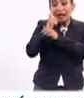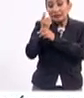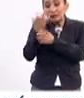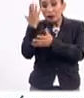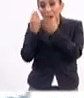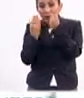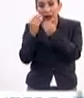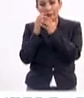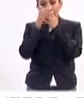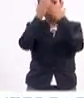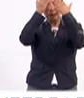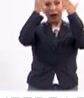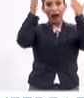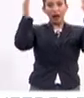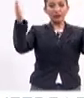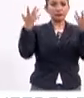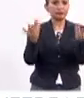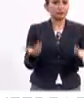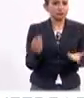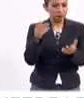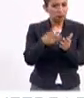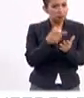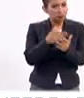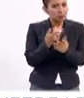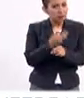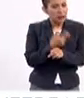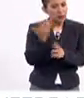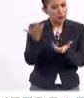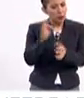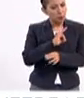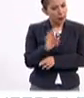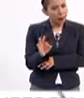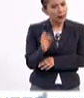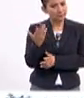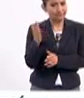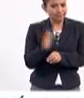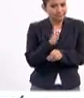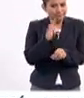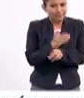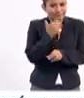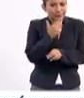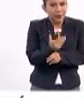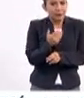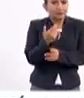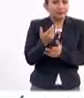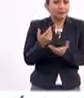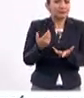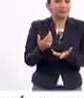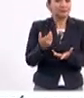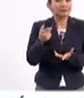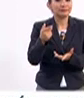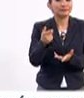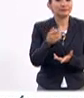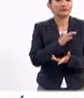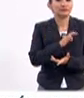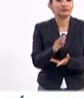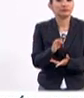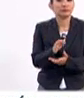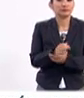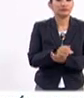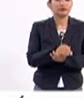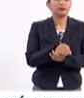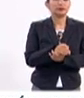carrera, ¿no? Ampliar su conocimiento. Sucede mucho porque es una alternativa estupenda, porque como bien dice, puede